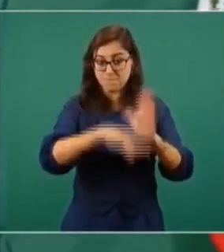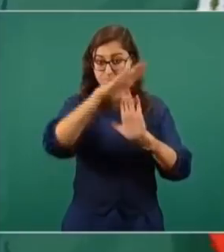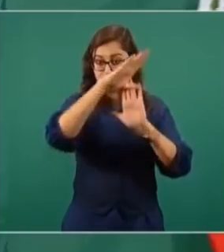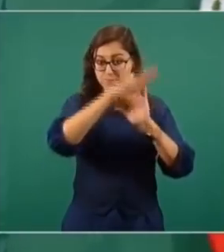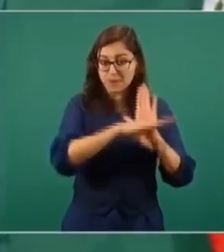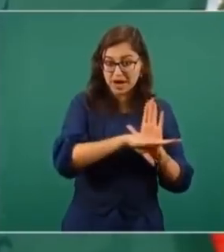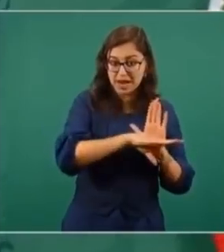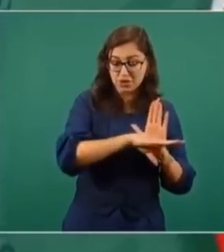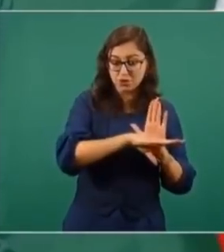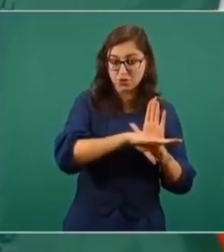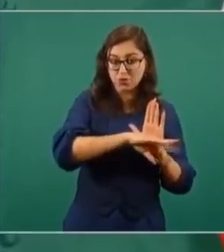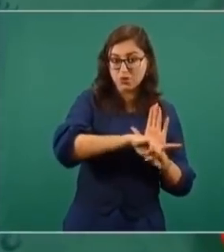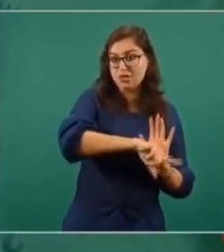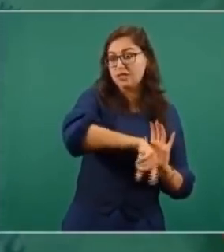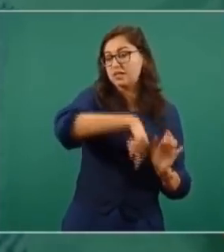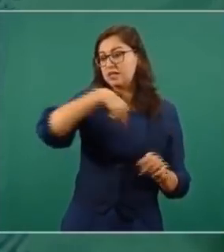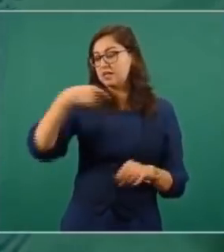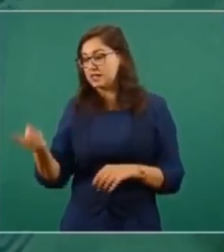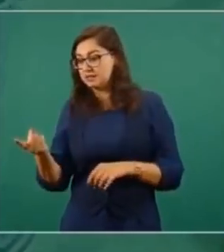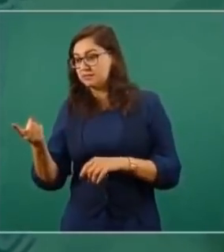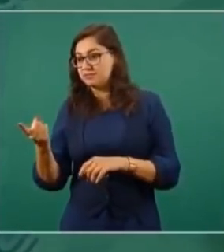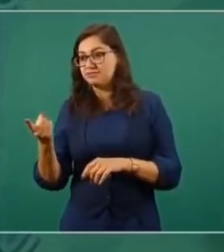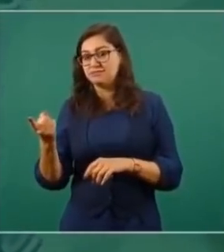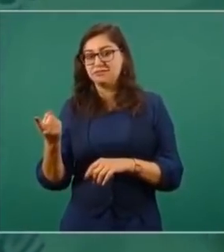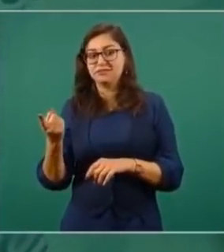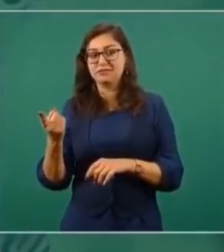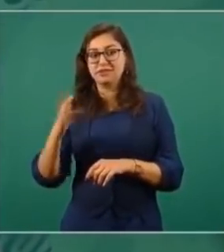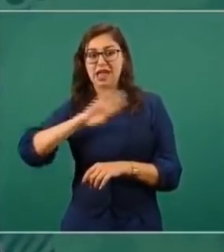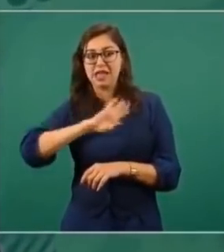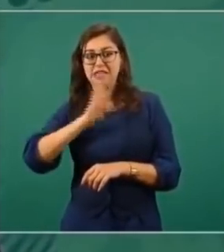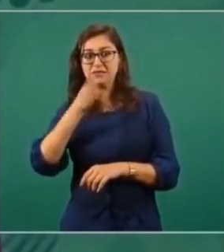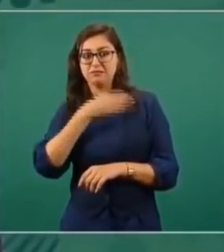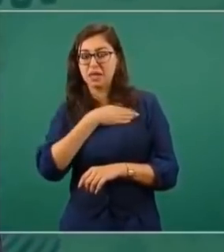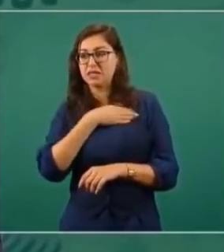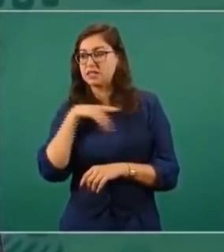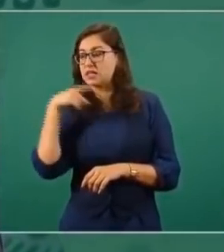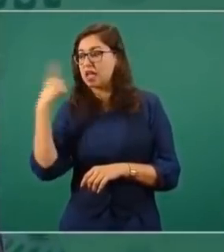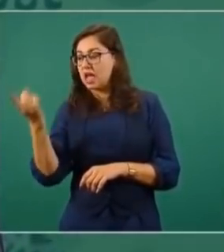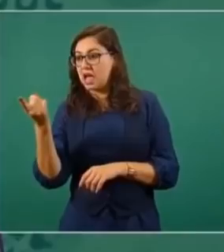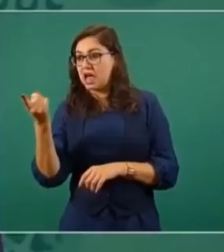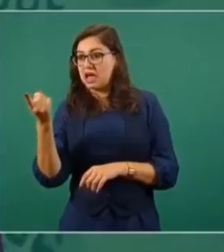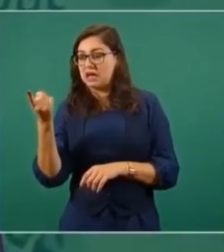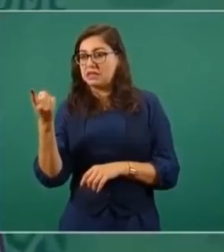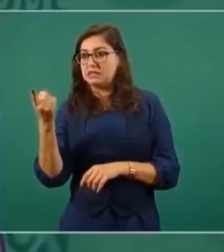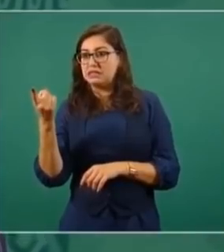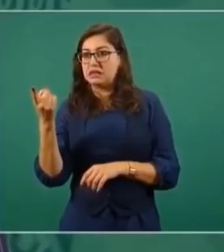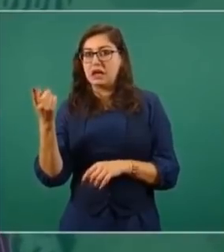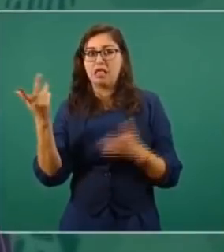no le convenía a la empresa traer el gas del Perú a Manzanillo,